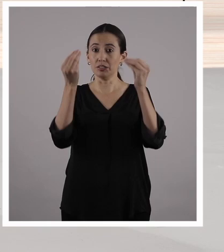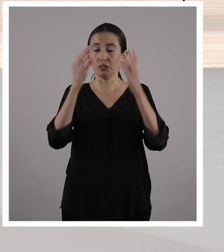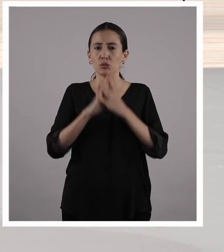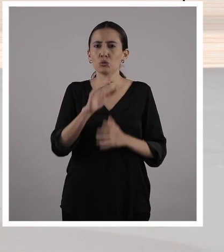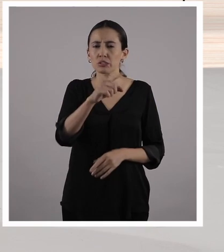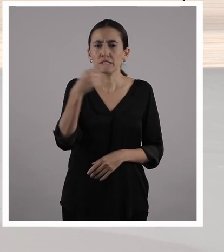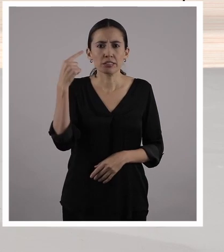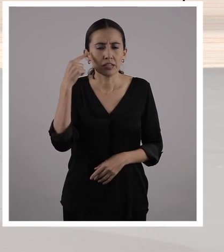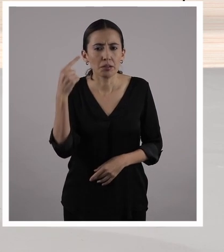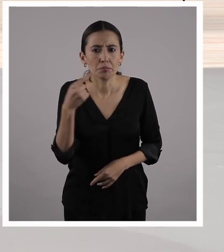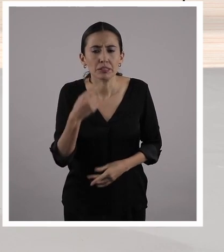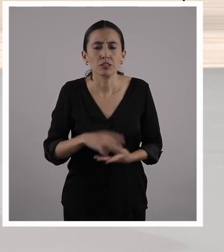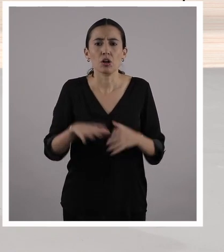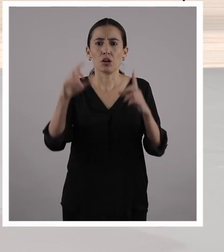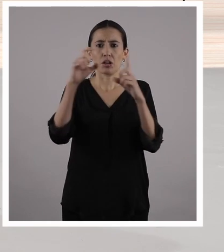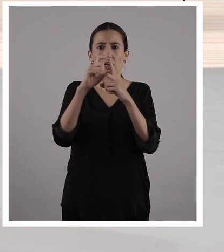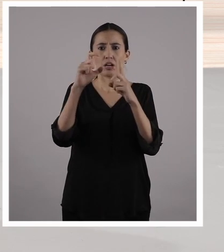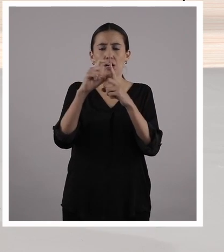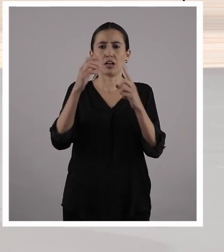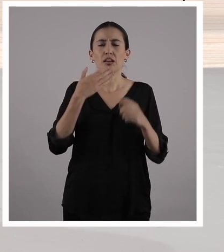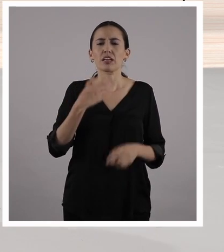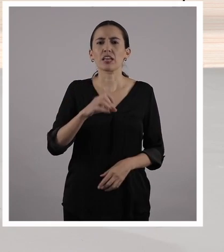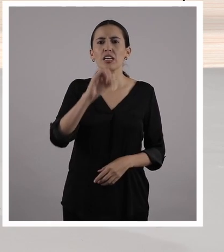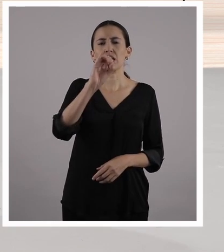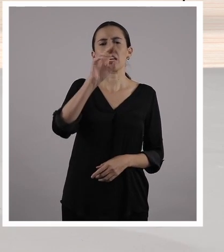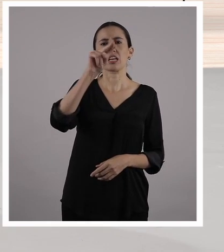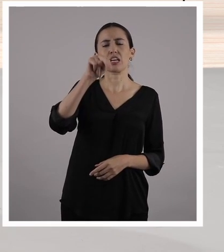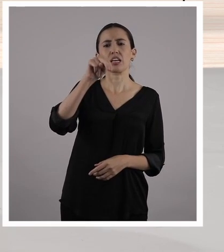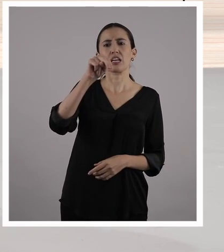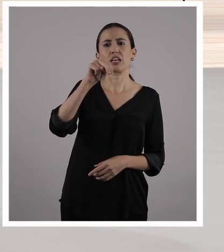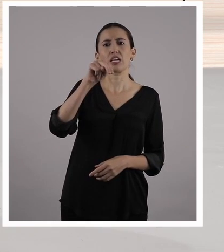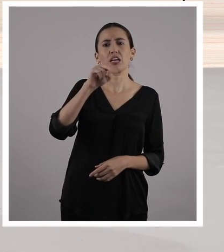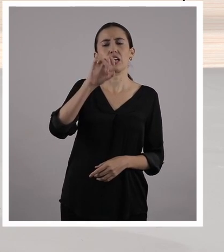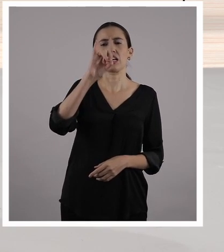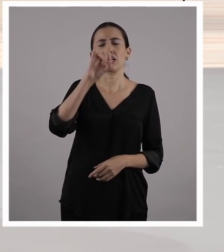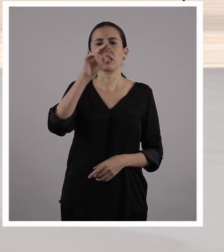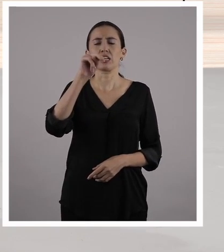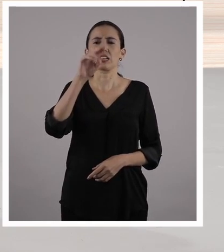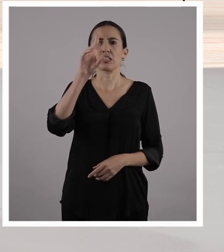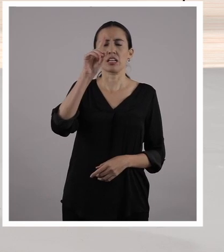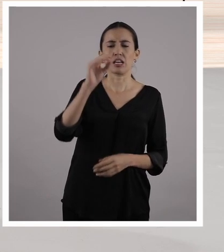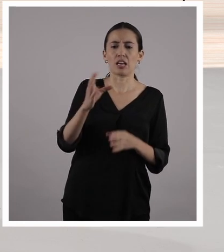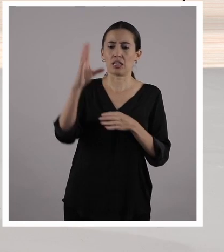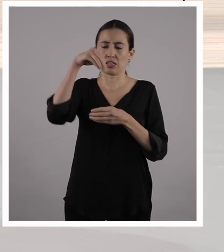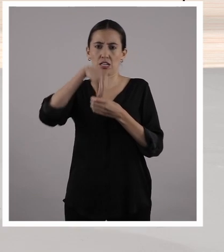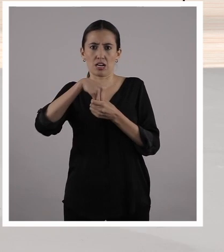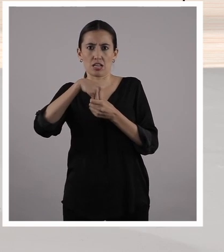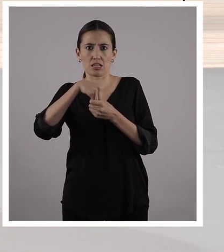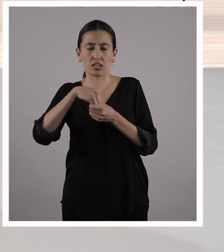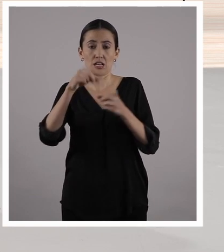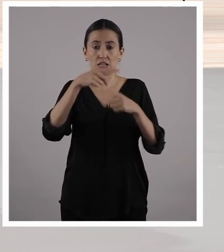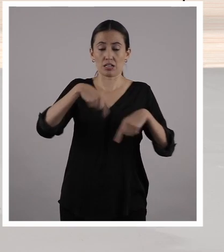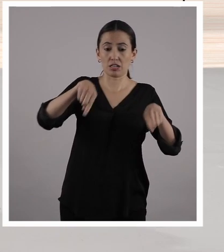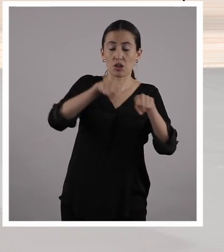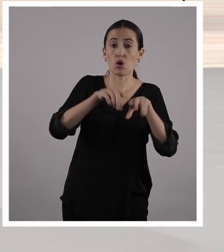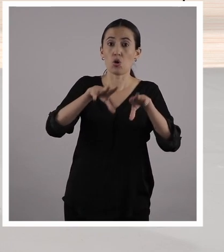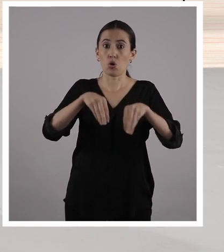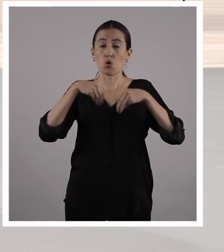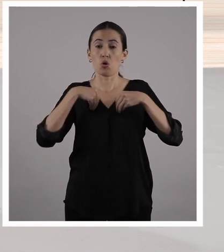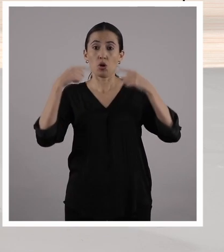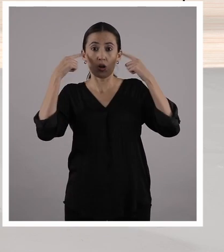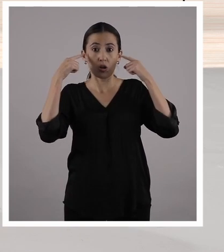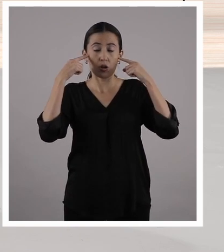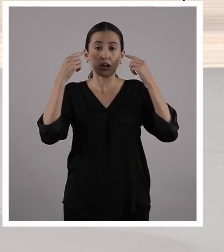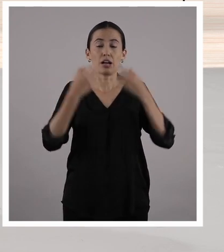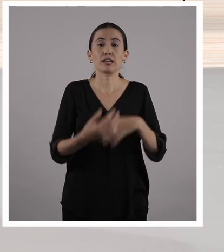Chicos y chicas, ¿han escuchado ustedes hablar de la palabra inter? Inter significa en medio de o dentro de. Estoy seguro que ustedes